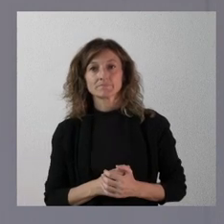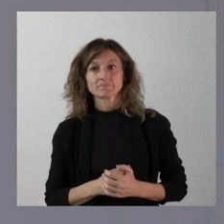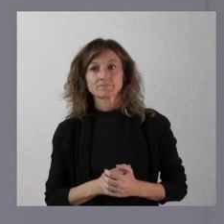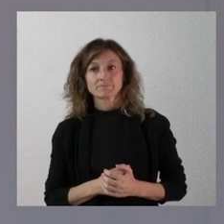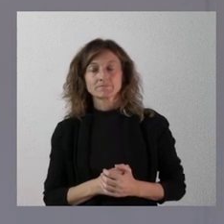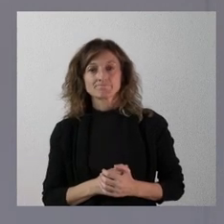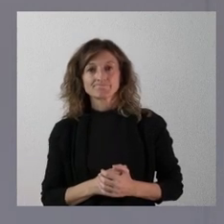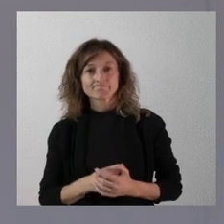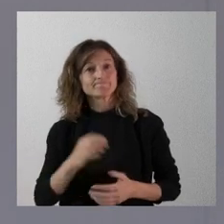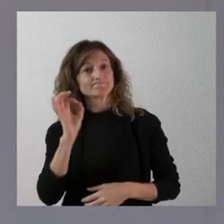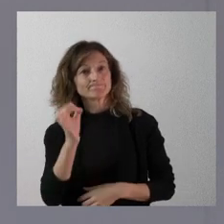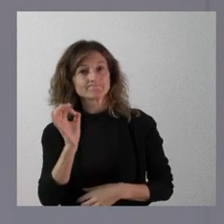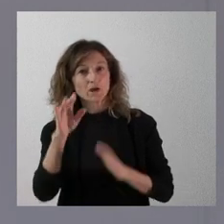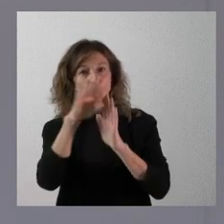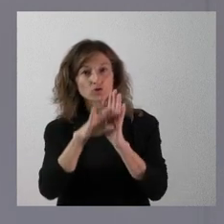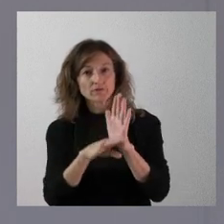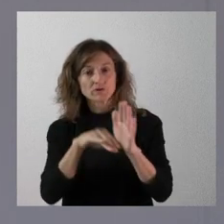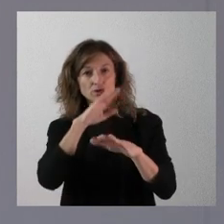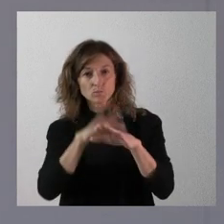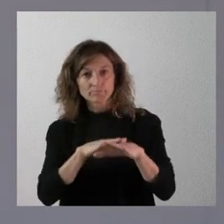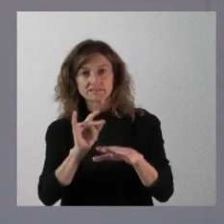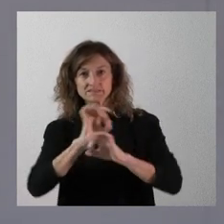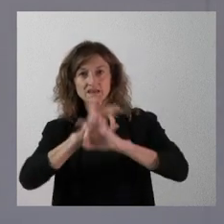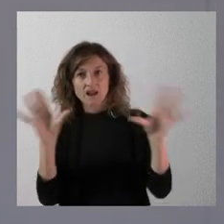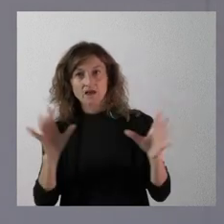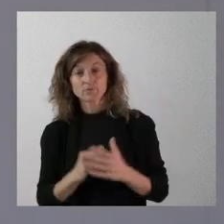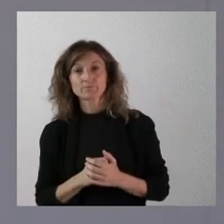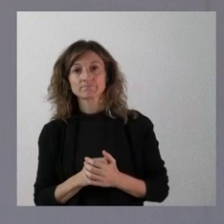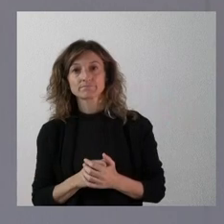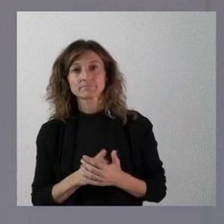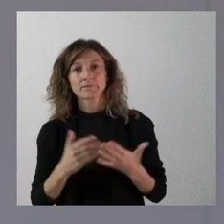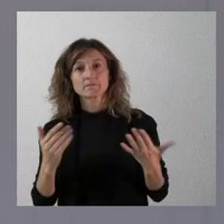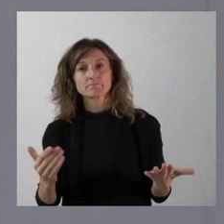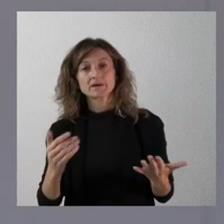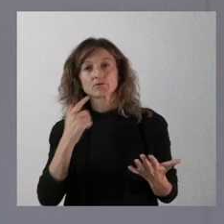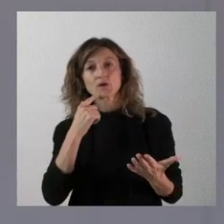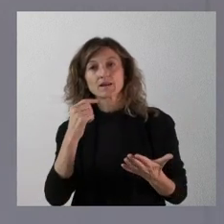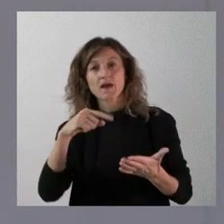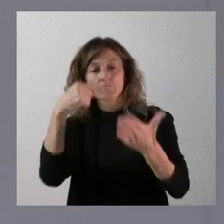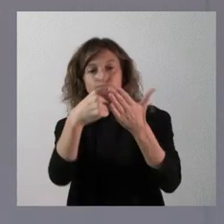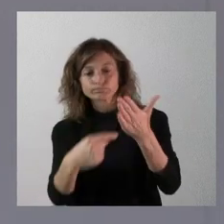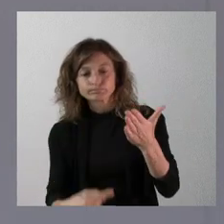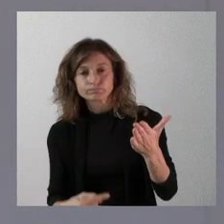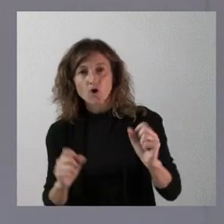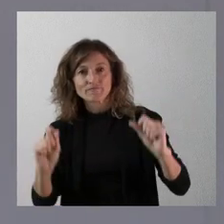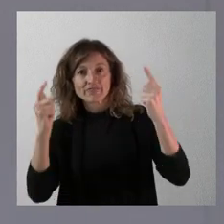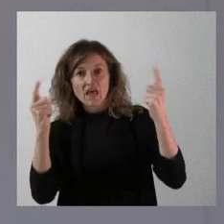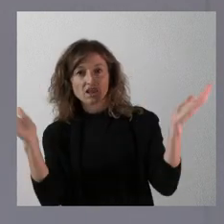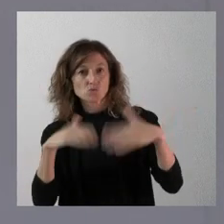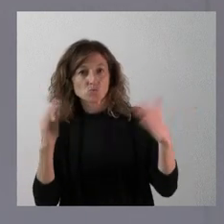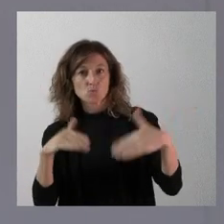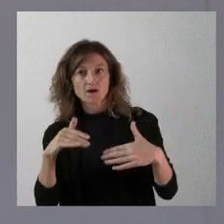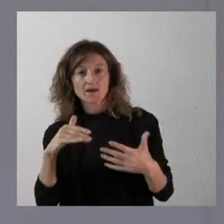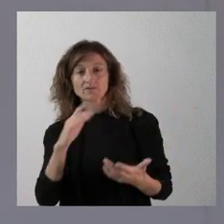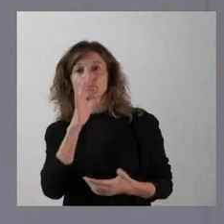sí que tenemos Clara las condiciones que tienen que cumplir Pero como no hay un registro como tal oficial de